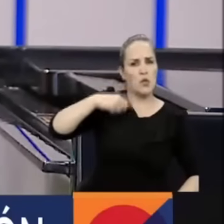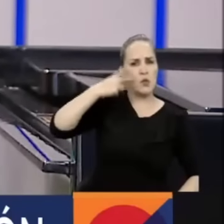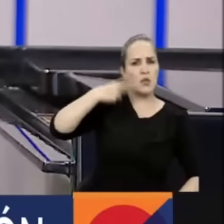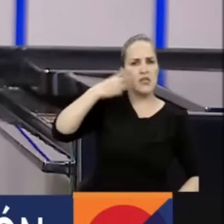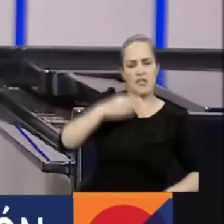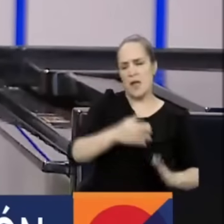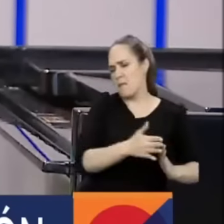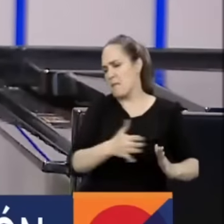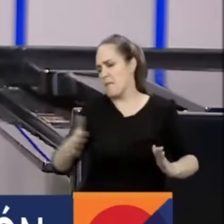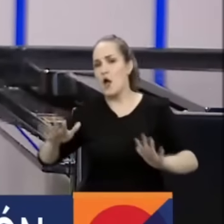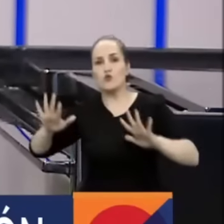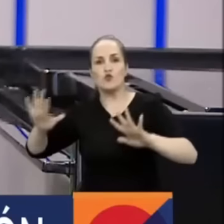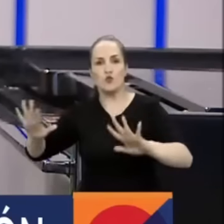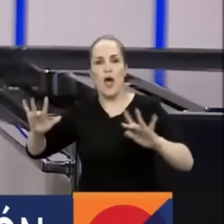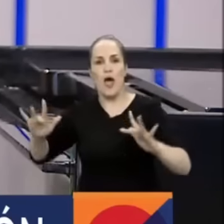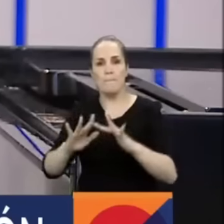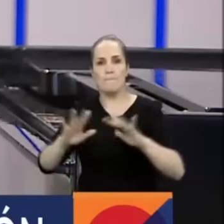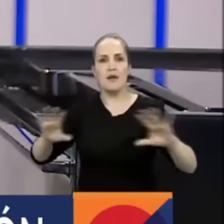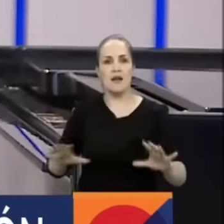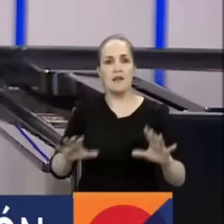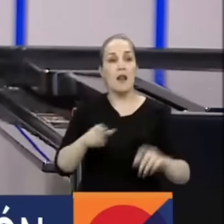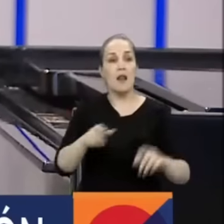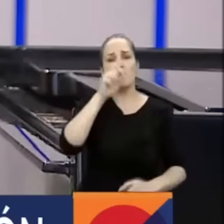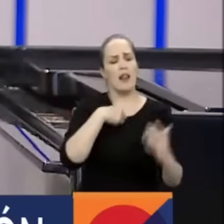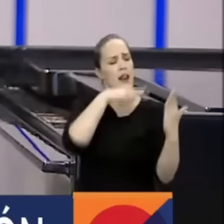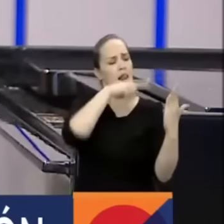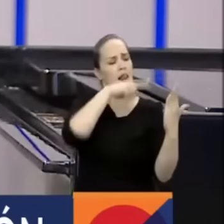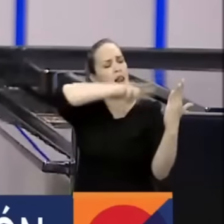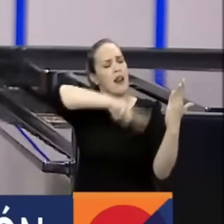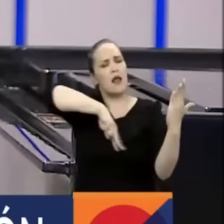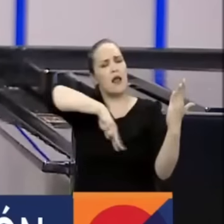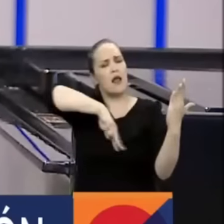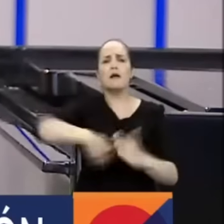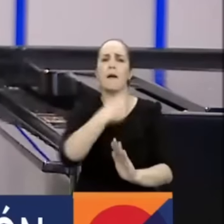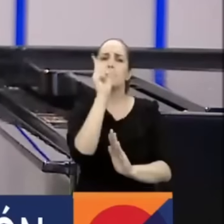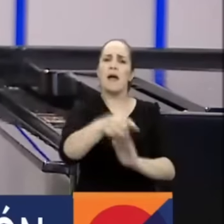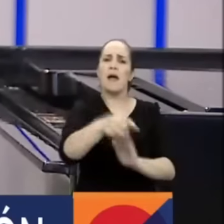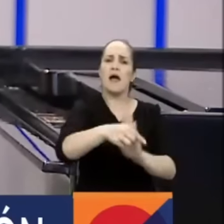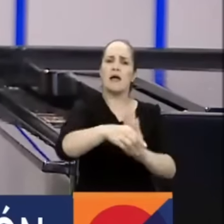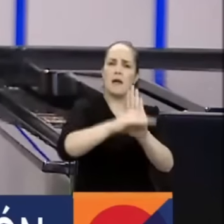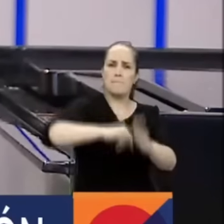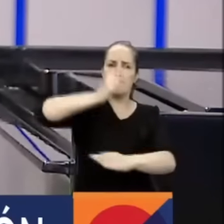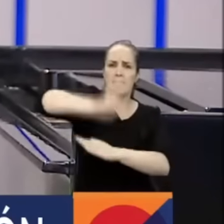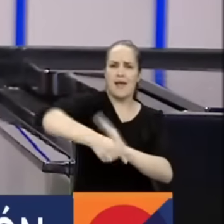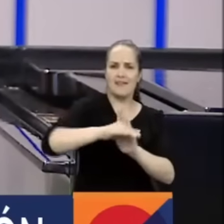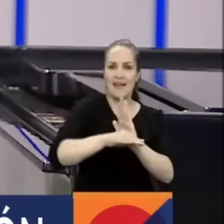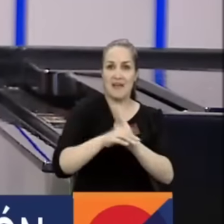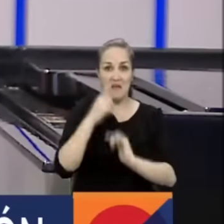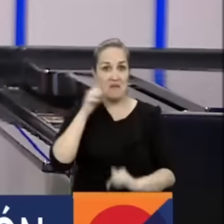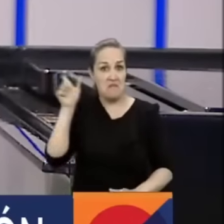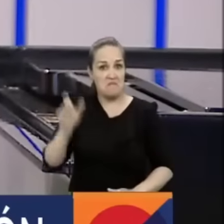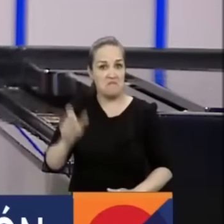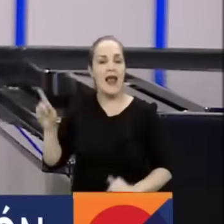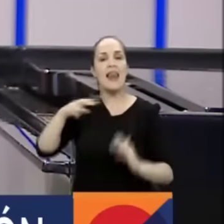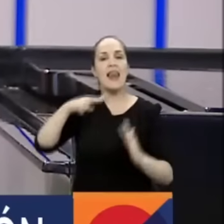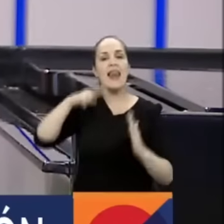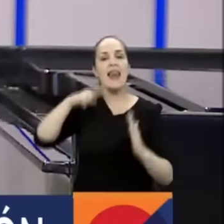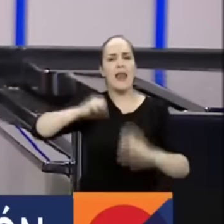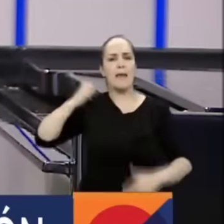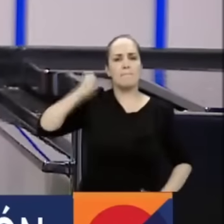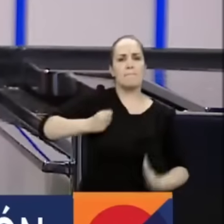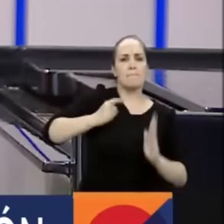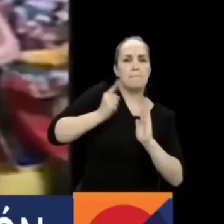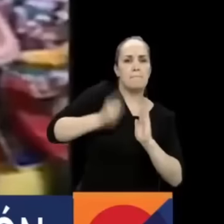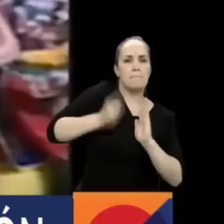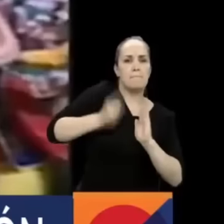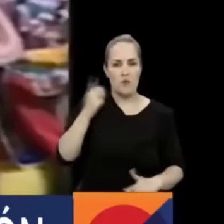la reina del carnaval y ella da una serie de preceptos que hay que cumplir. También en los archivos de Señal Memoria tenemos una lectura del bando para que ustedes vean